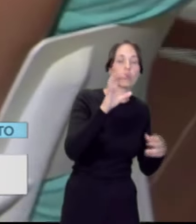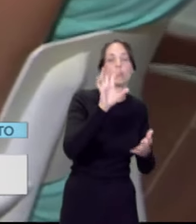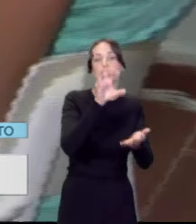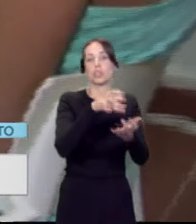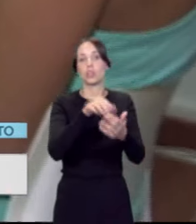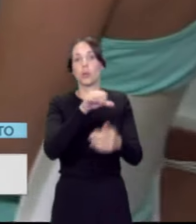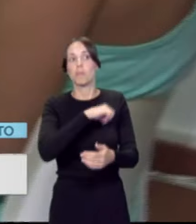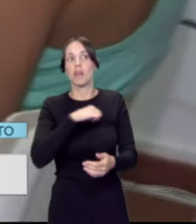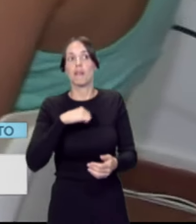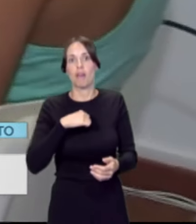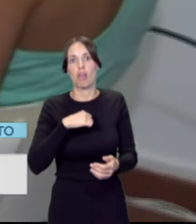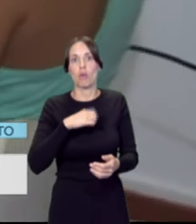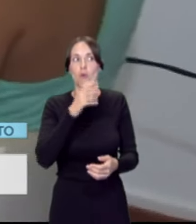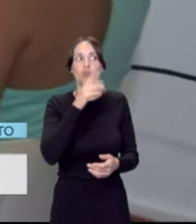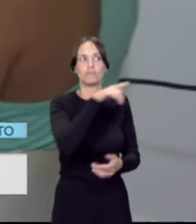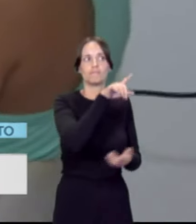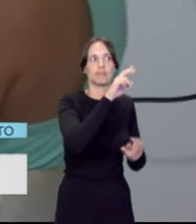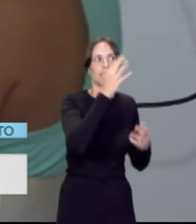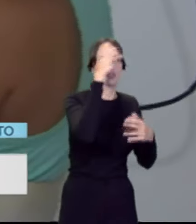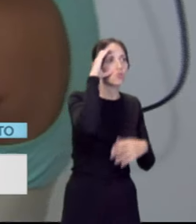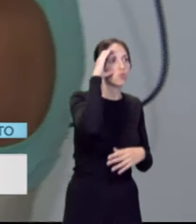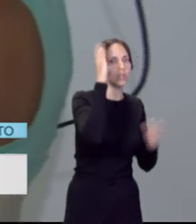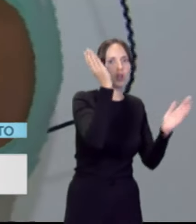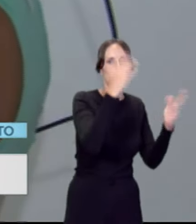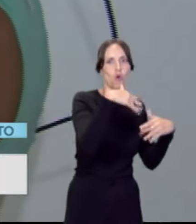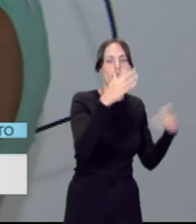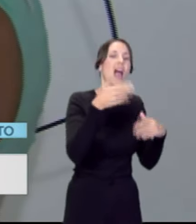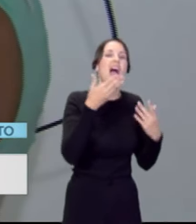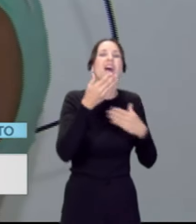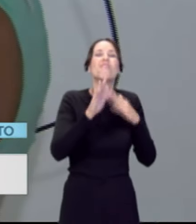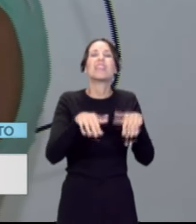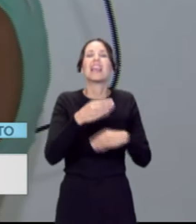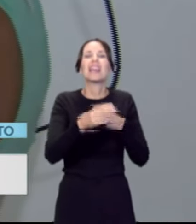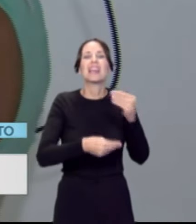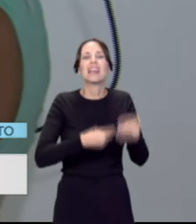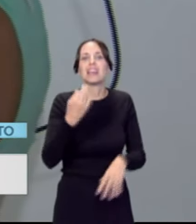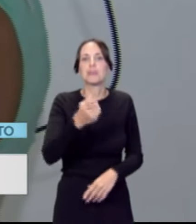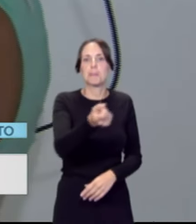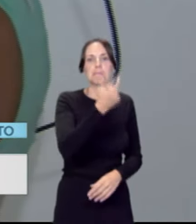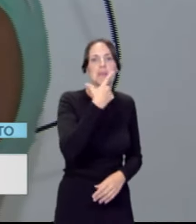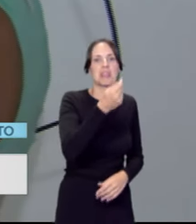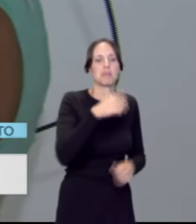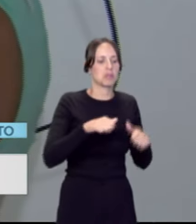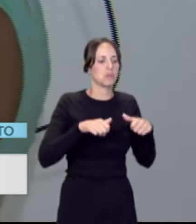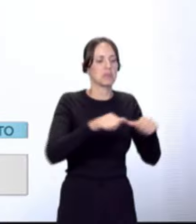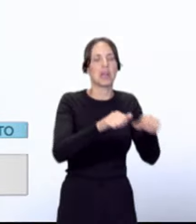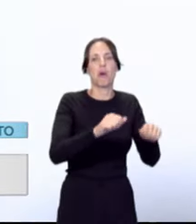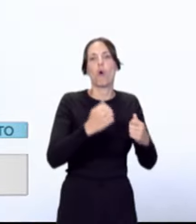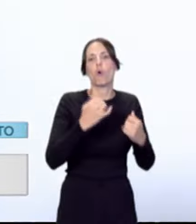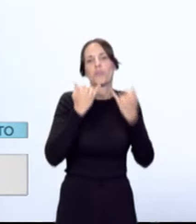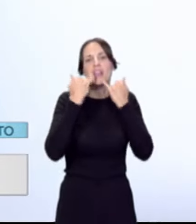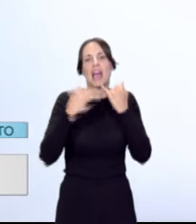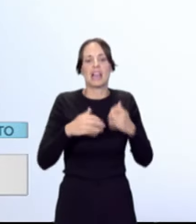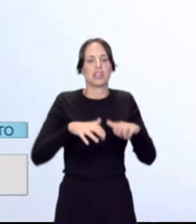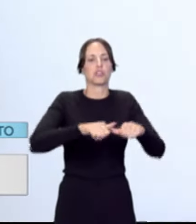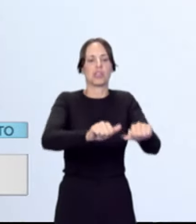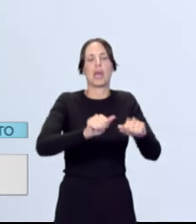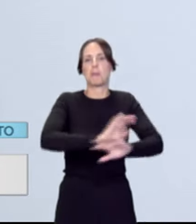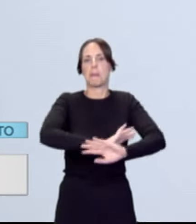cabida y que el tratamiento pues al final se reduce a medicamentos, masajes o electroterapia. Decía antes que ustedes enseñan a